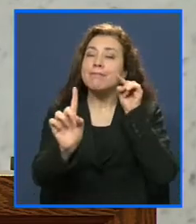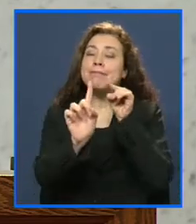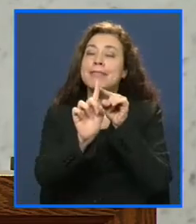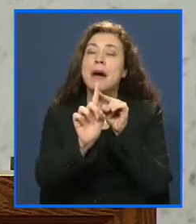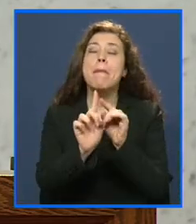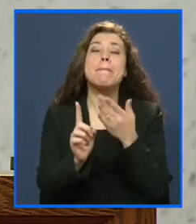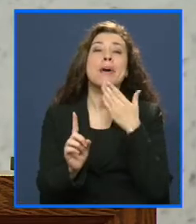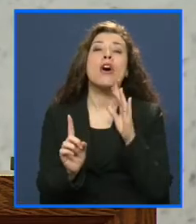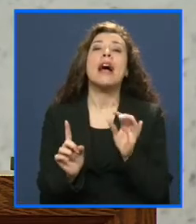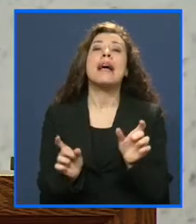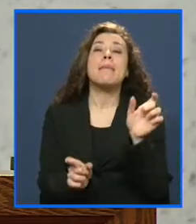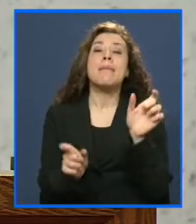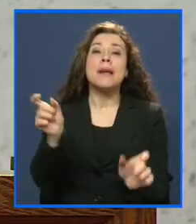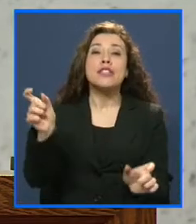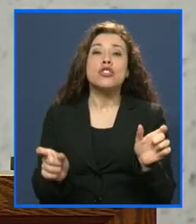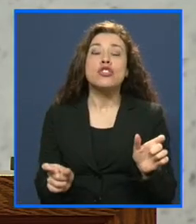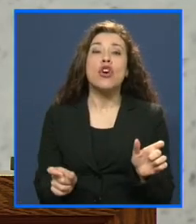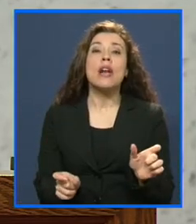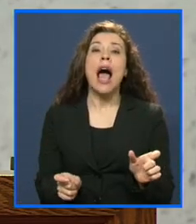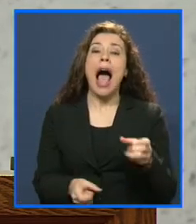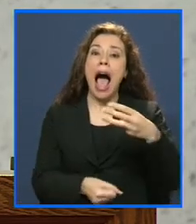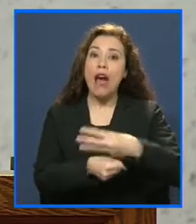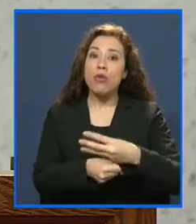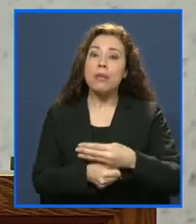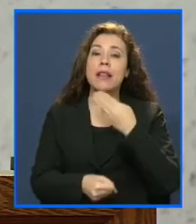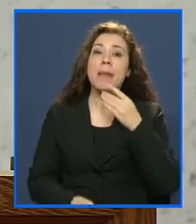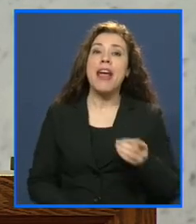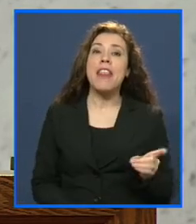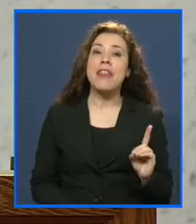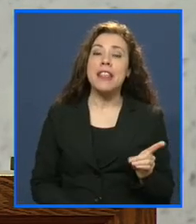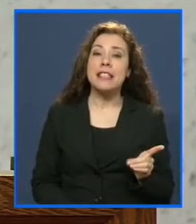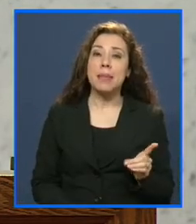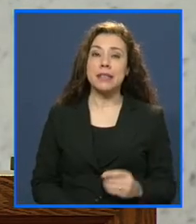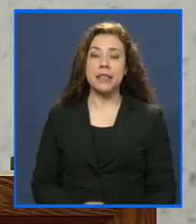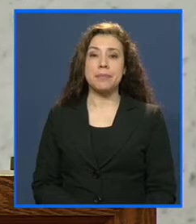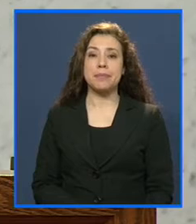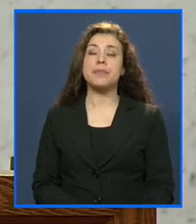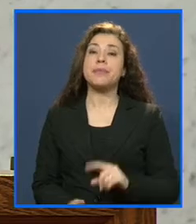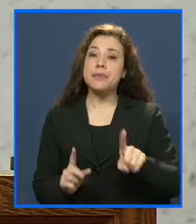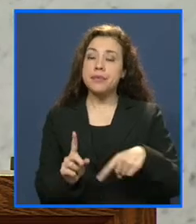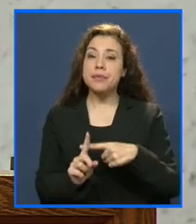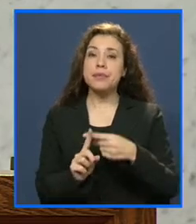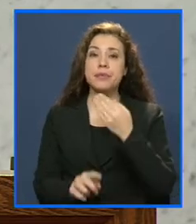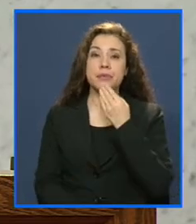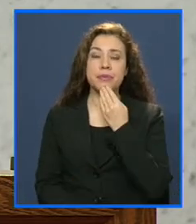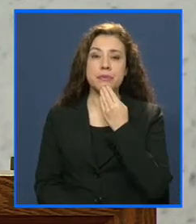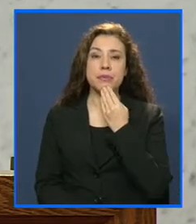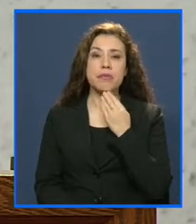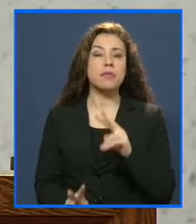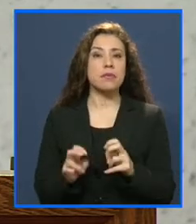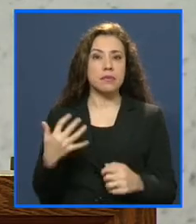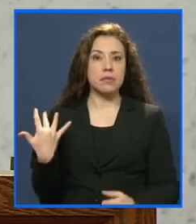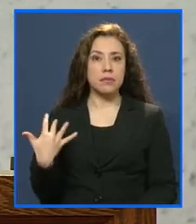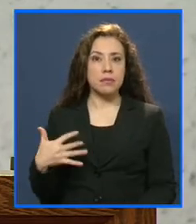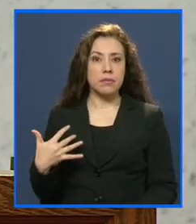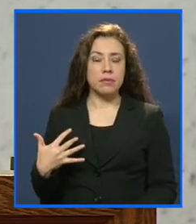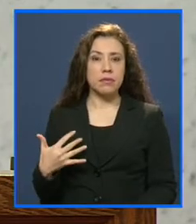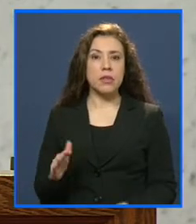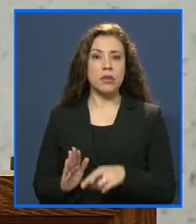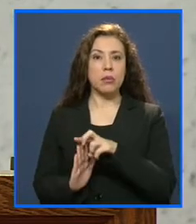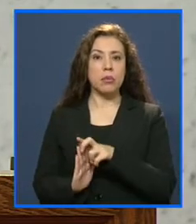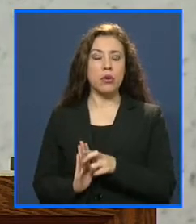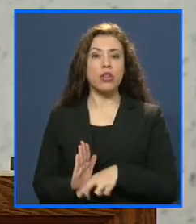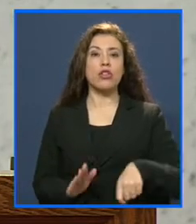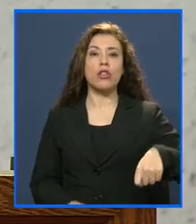para personas mayores y con discapacidad adicionalmente quisiera destacar lo importante y fueran las mociones de